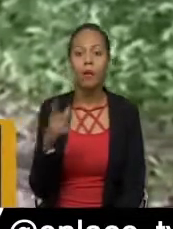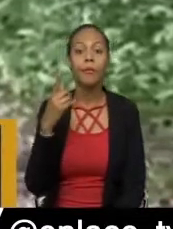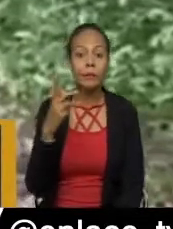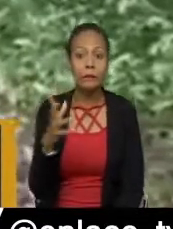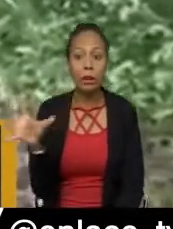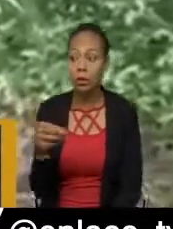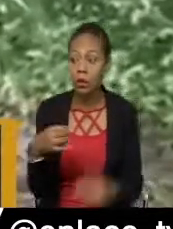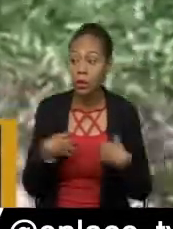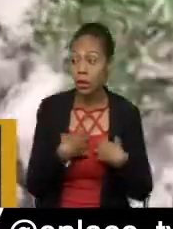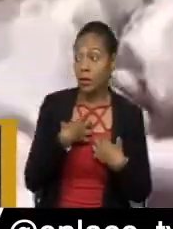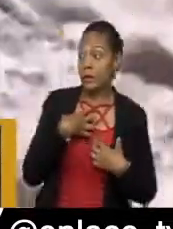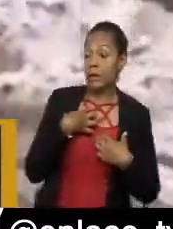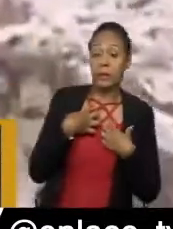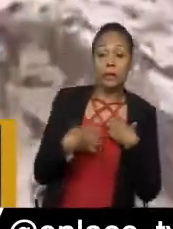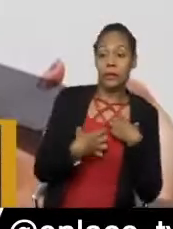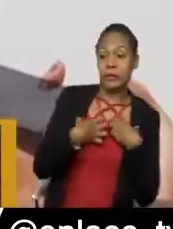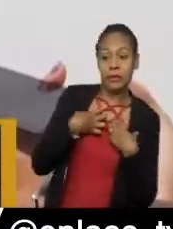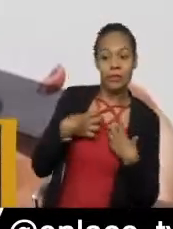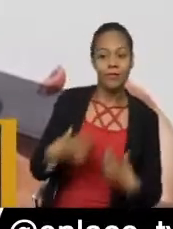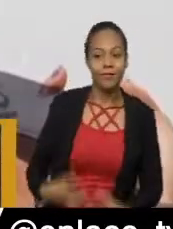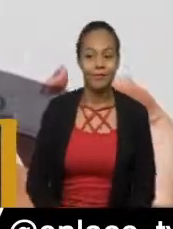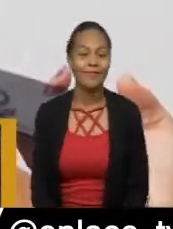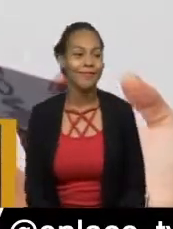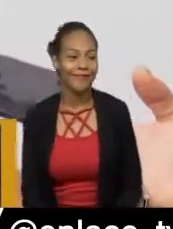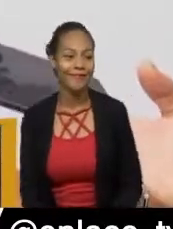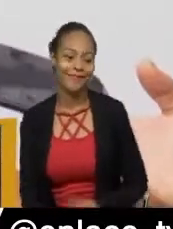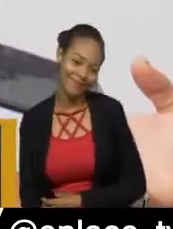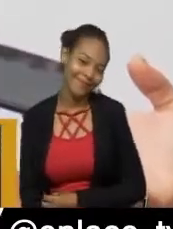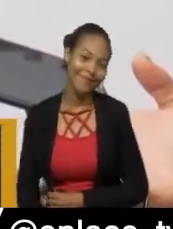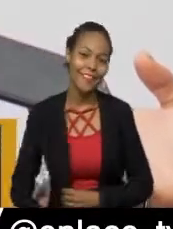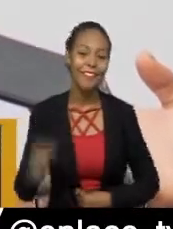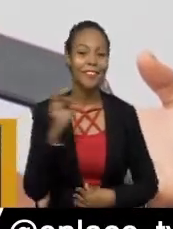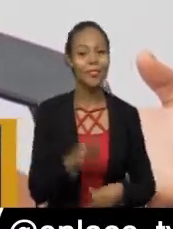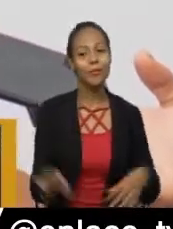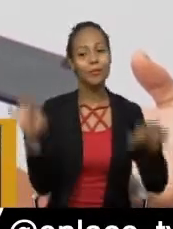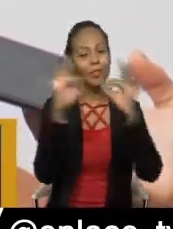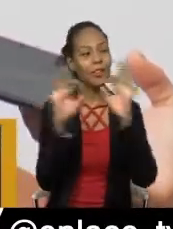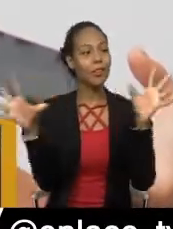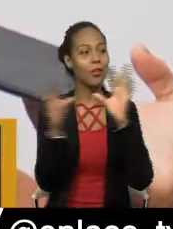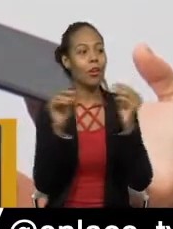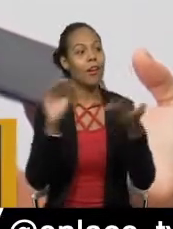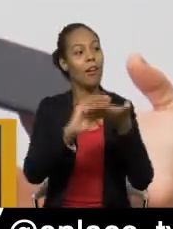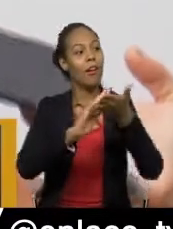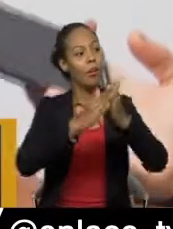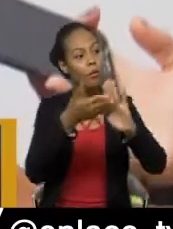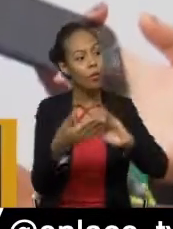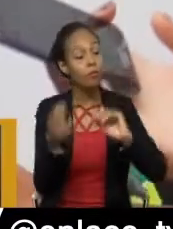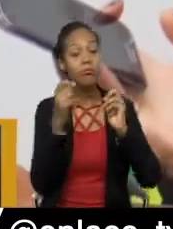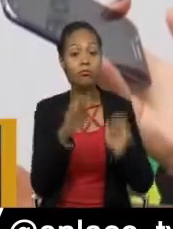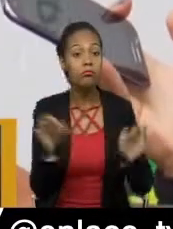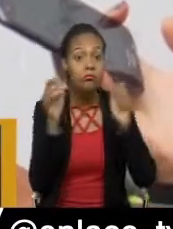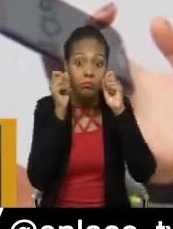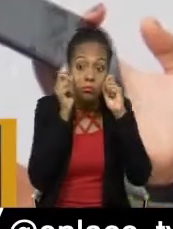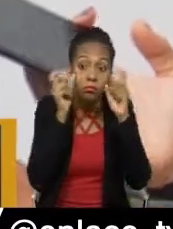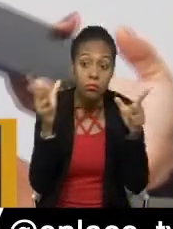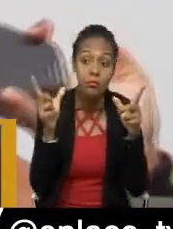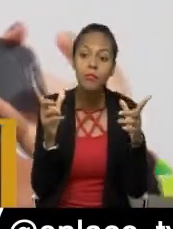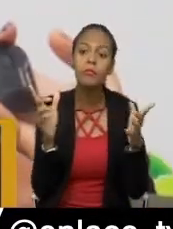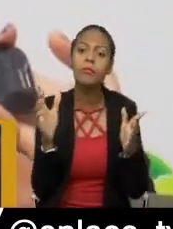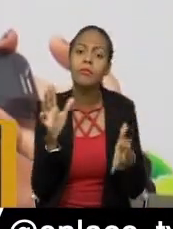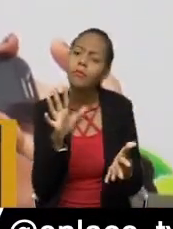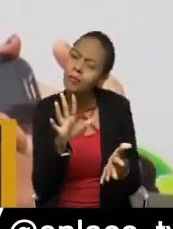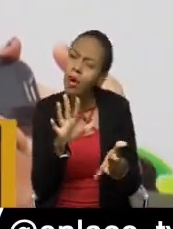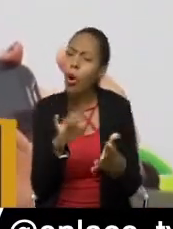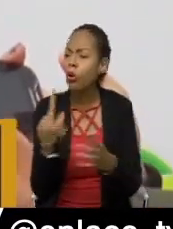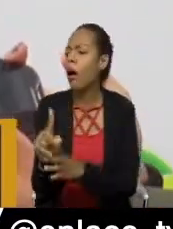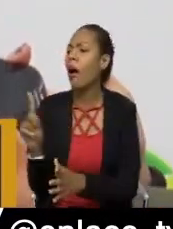asombro y algarabía en el sector. Es importante que la ciudadanía tenga estas recomendaciones y tenga pendiente de que no vayan a maltratar ni